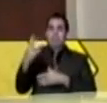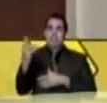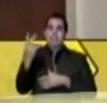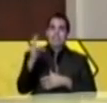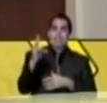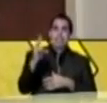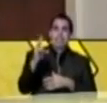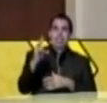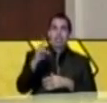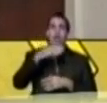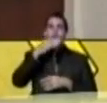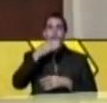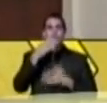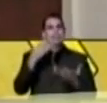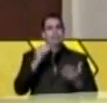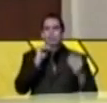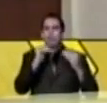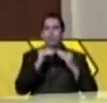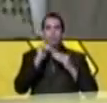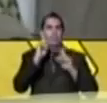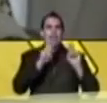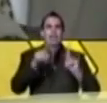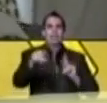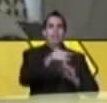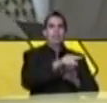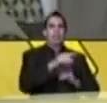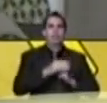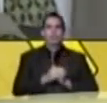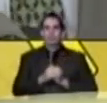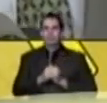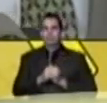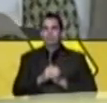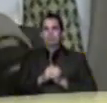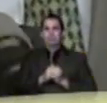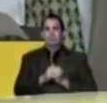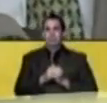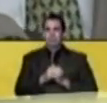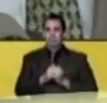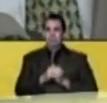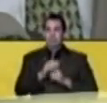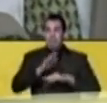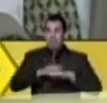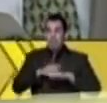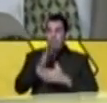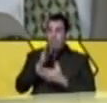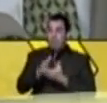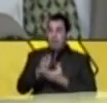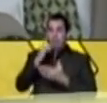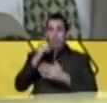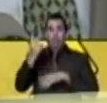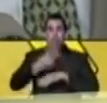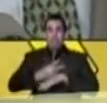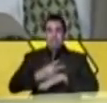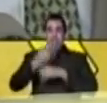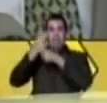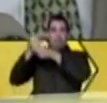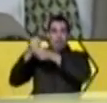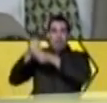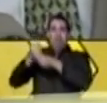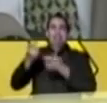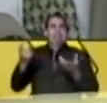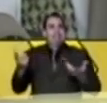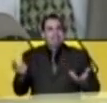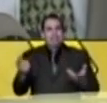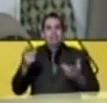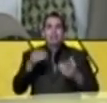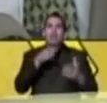17 de octubre es injusto para el pueblo un llamado a un paro como el que se ha hecho para dos días es improcedente va en